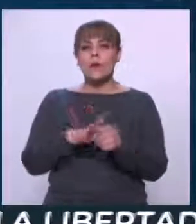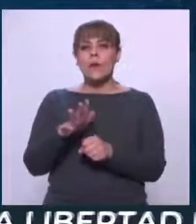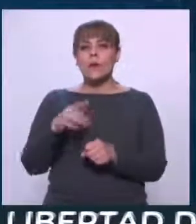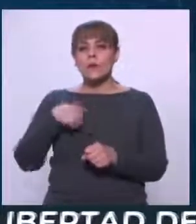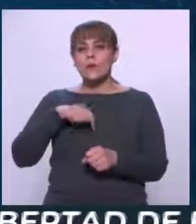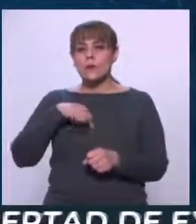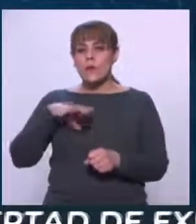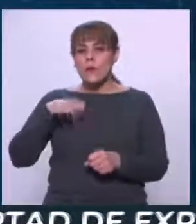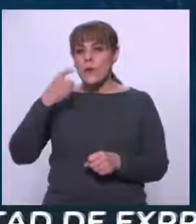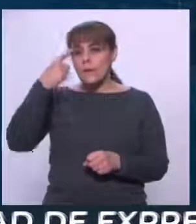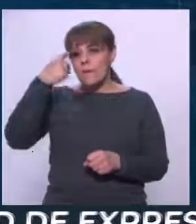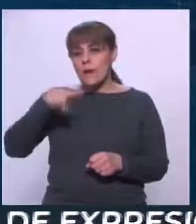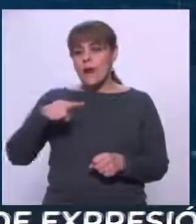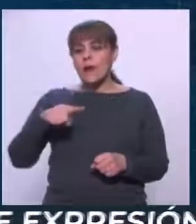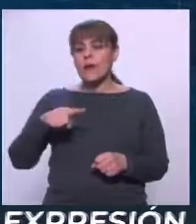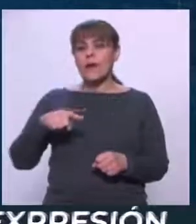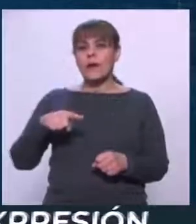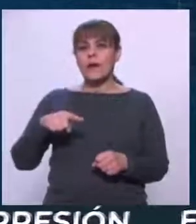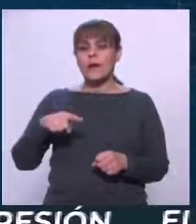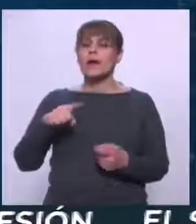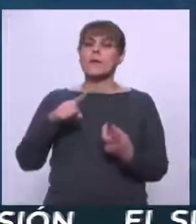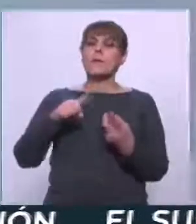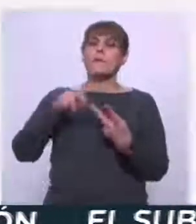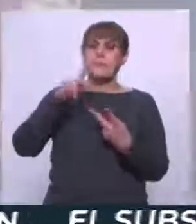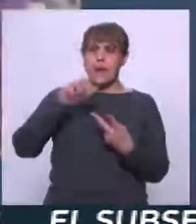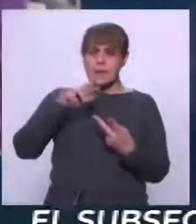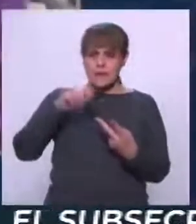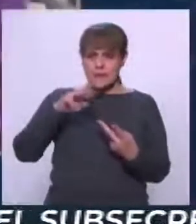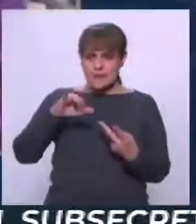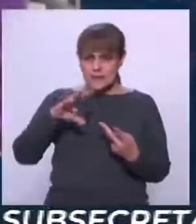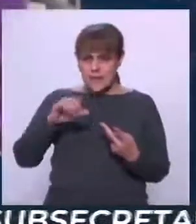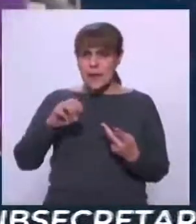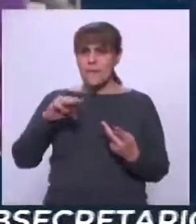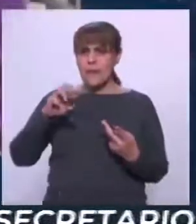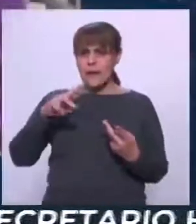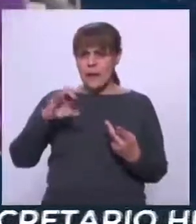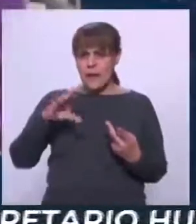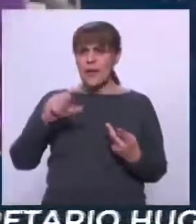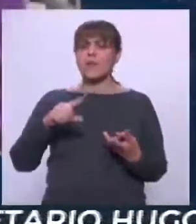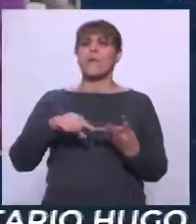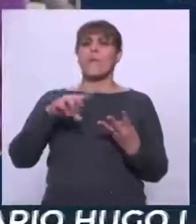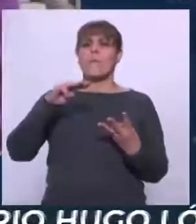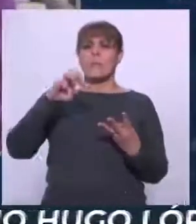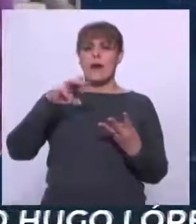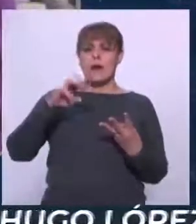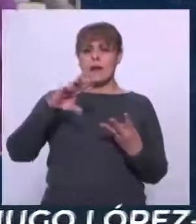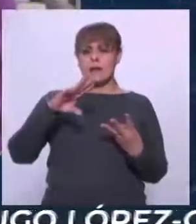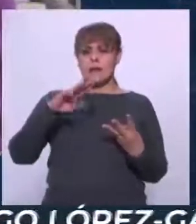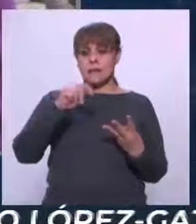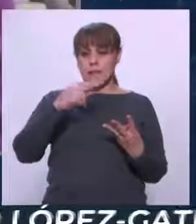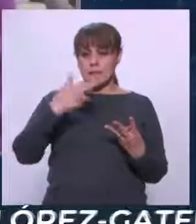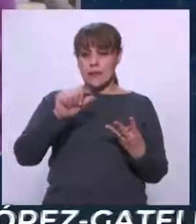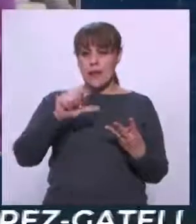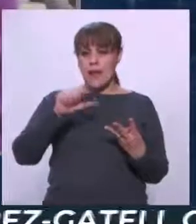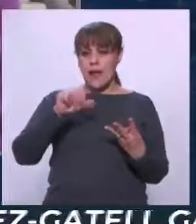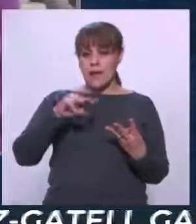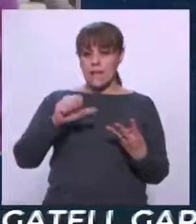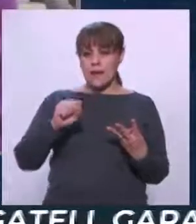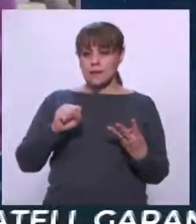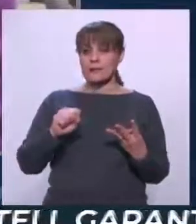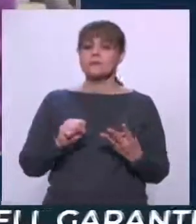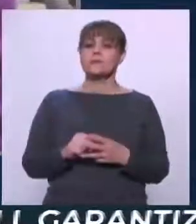mucho, Patricia Mercado y sobre todo Marta Lamas, y hice